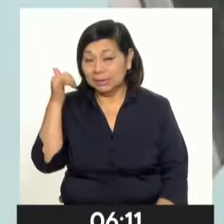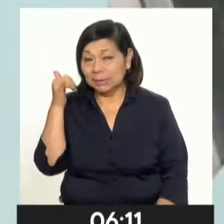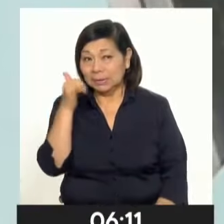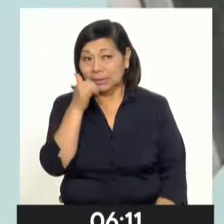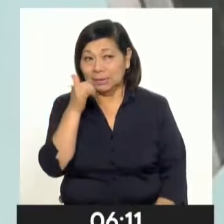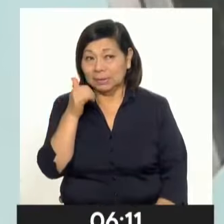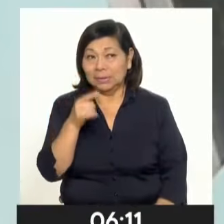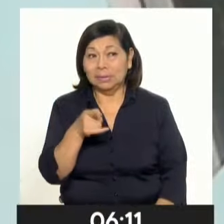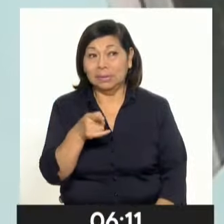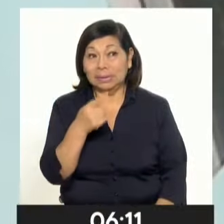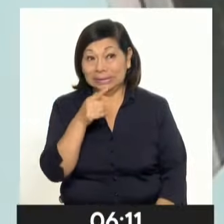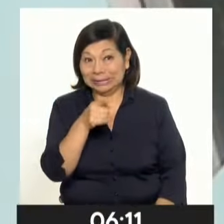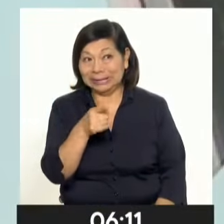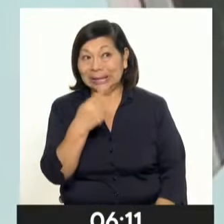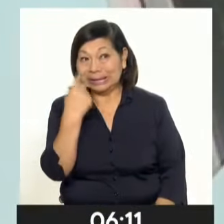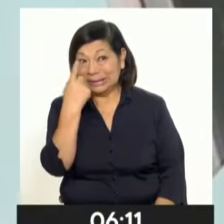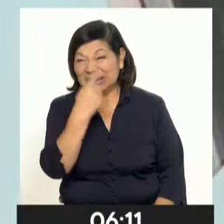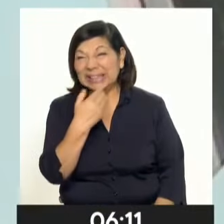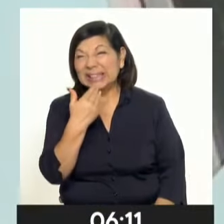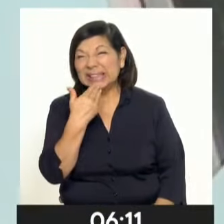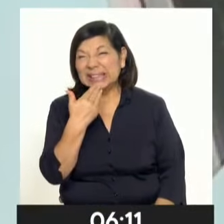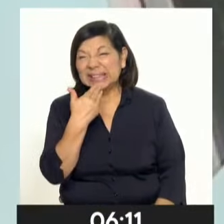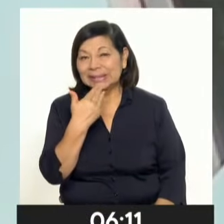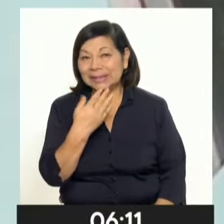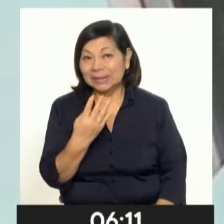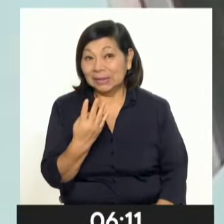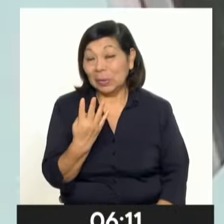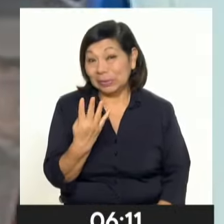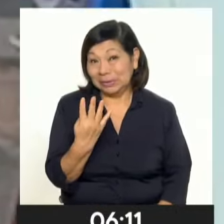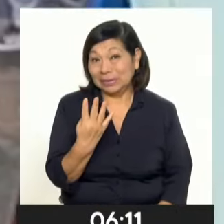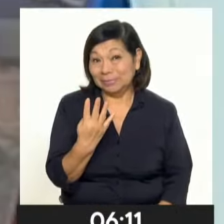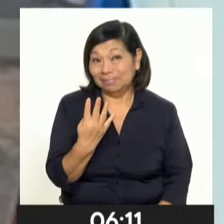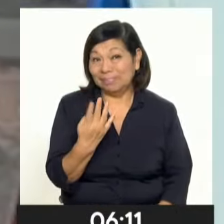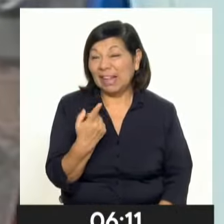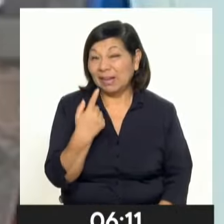seguridad son pieza clave para identificar a los delincuentes que escaparon.